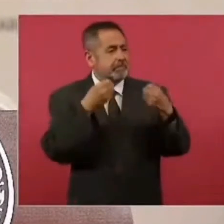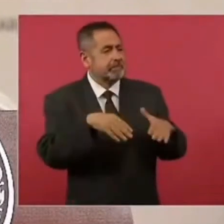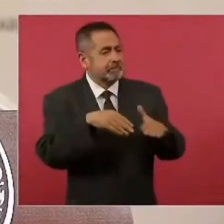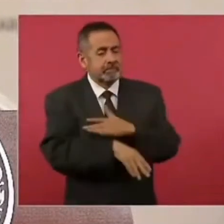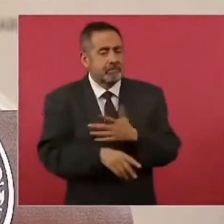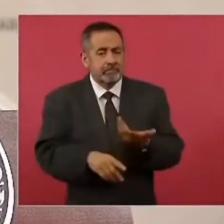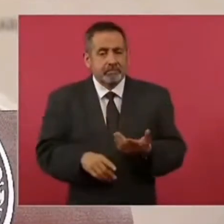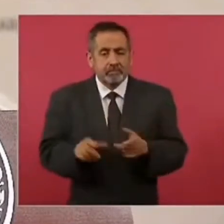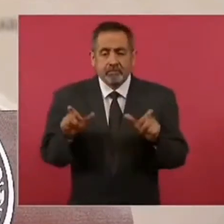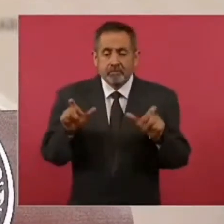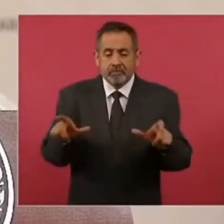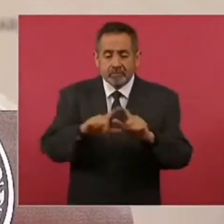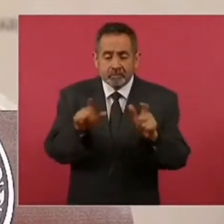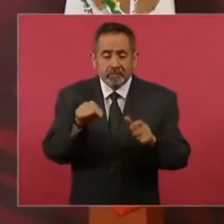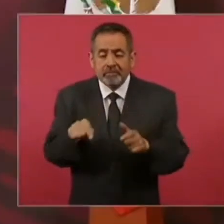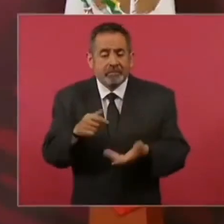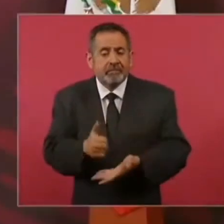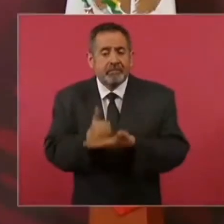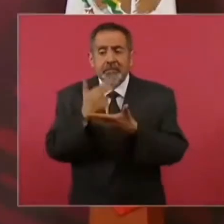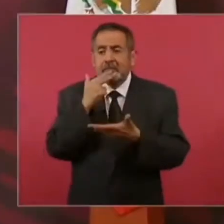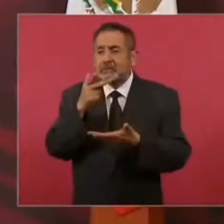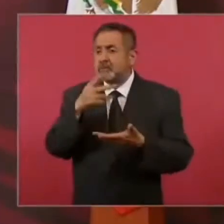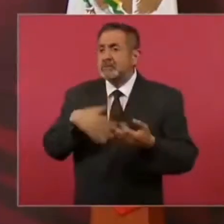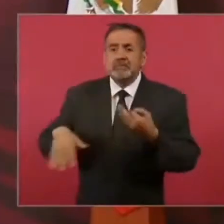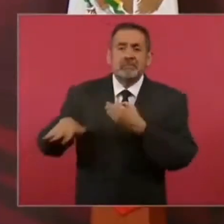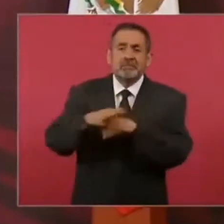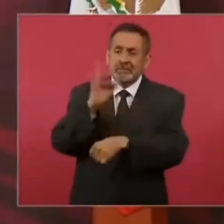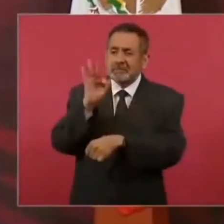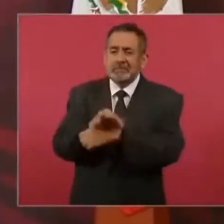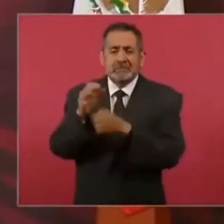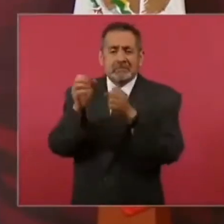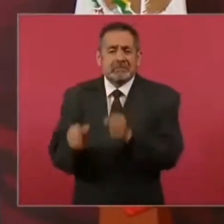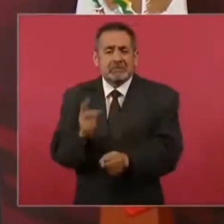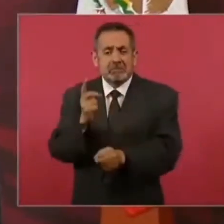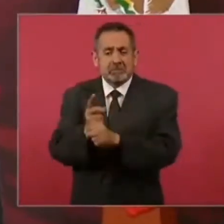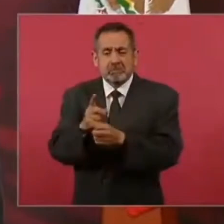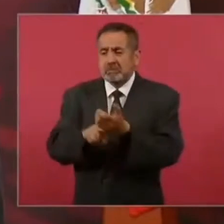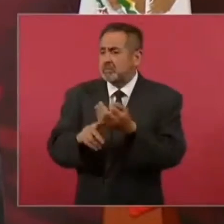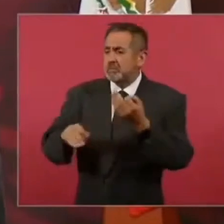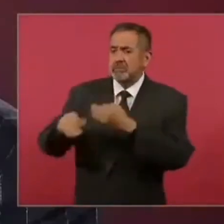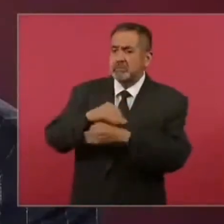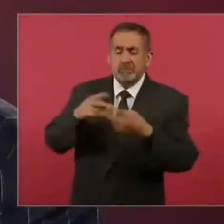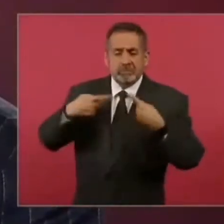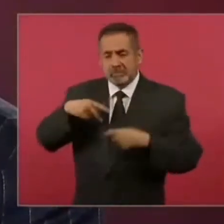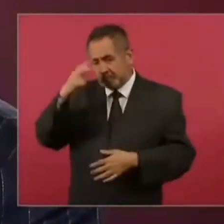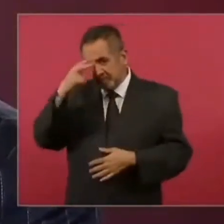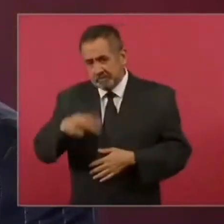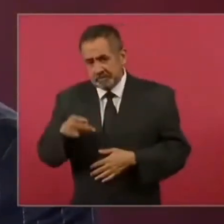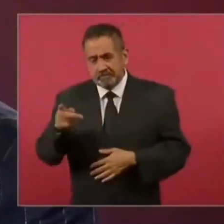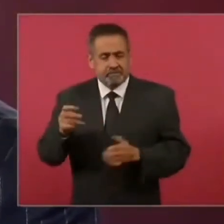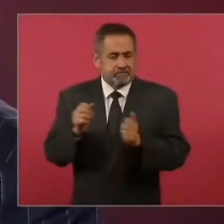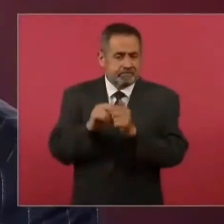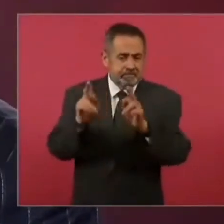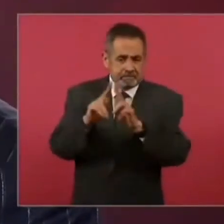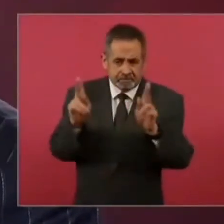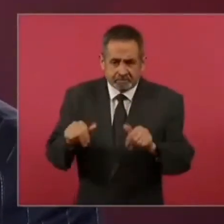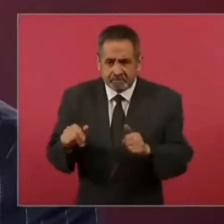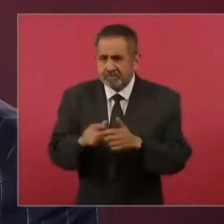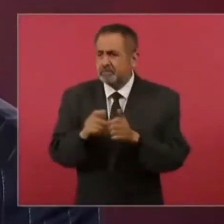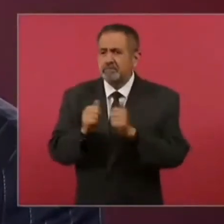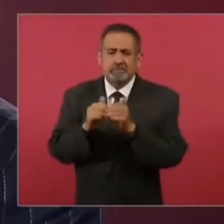del pueblo, la seguridad de los mexicanos, es la paz,